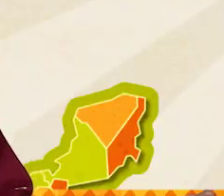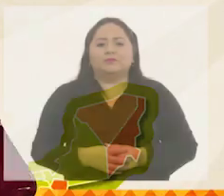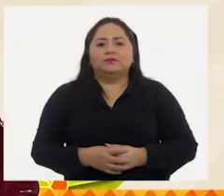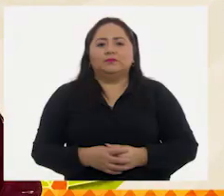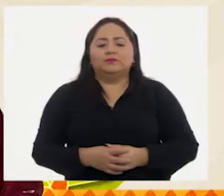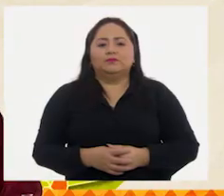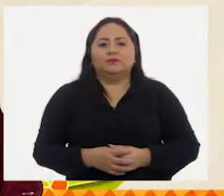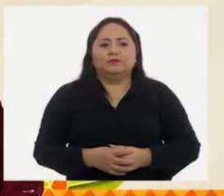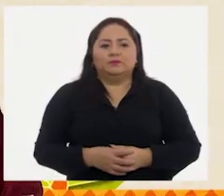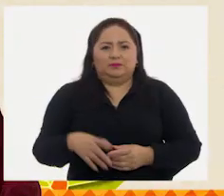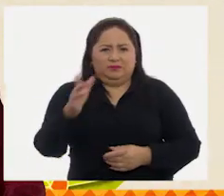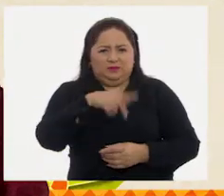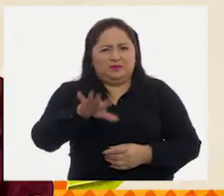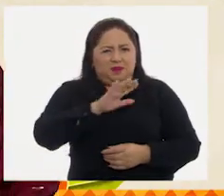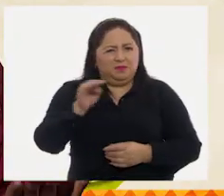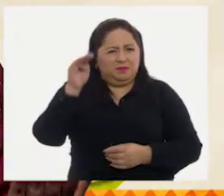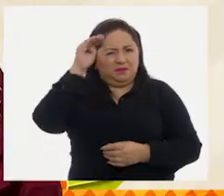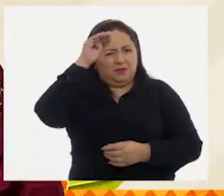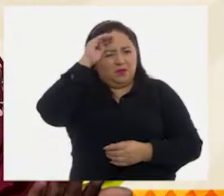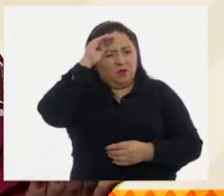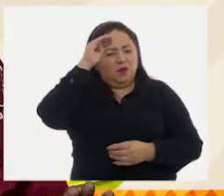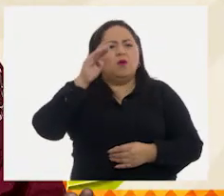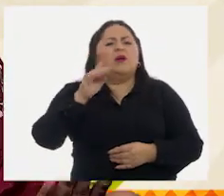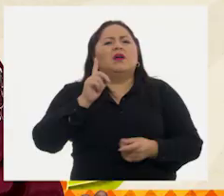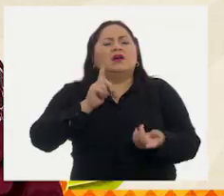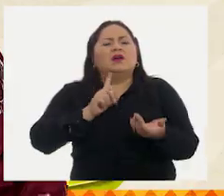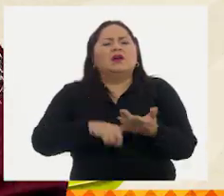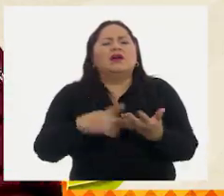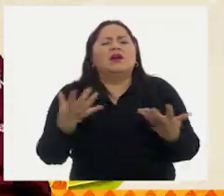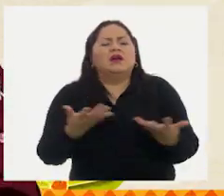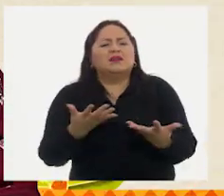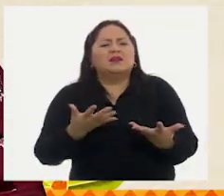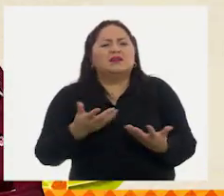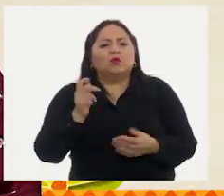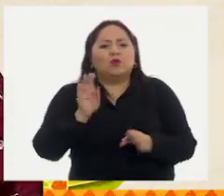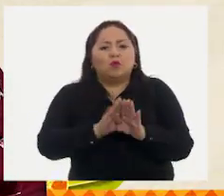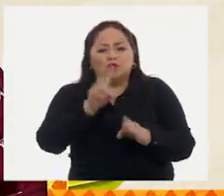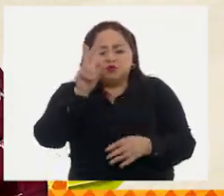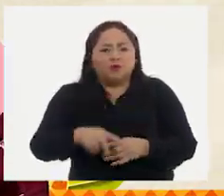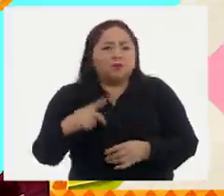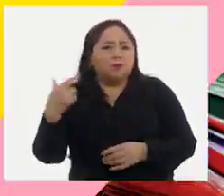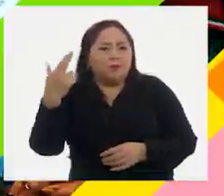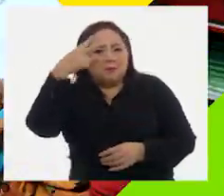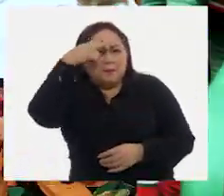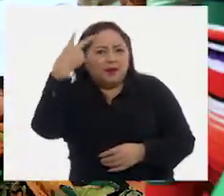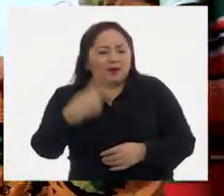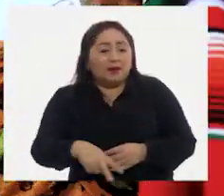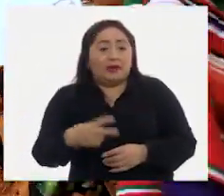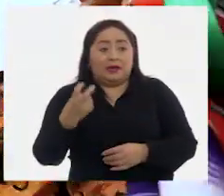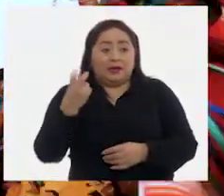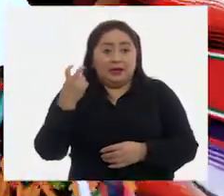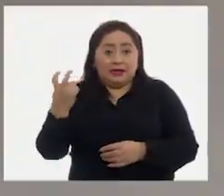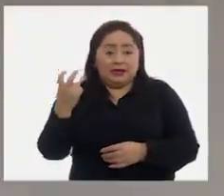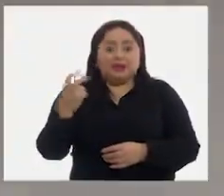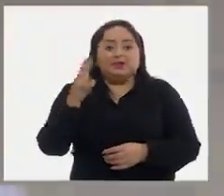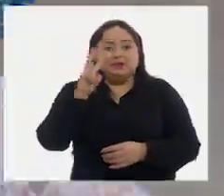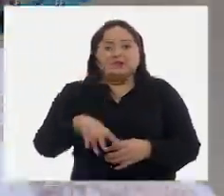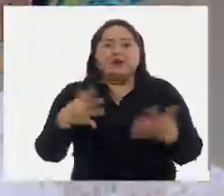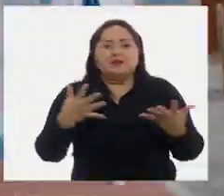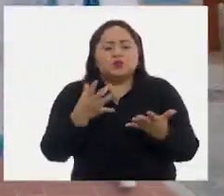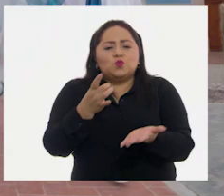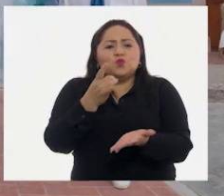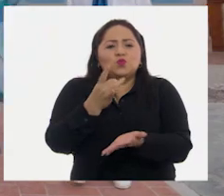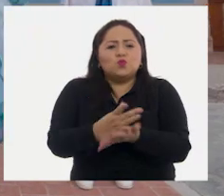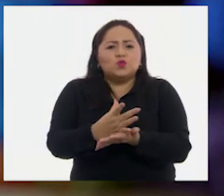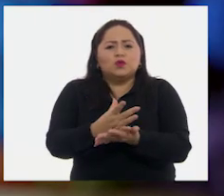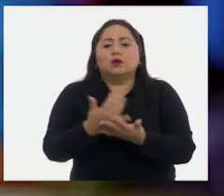¿Alguna vez se han puesto a pensar qué nos hace a todos ser mexicanos? Eso que nos hace únicos